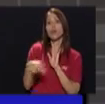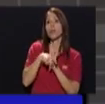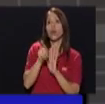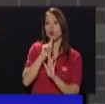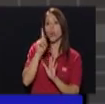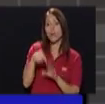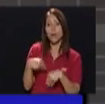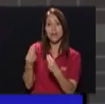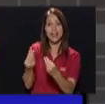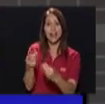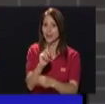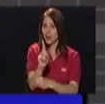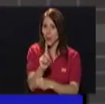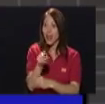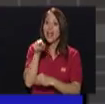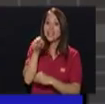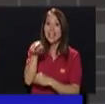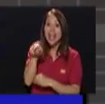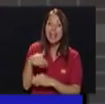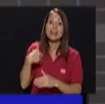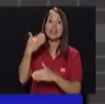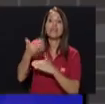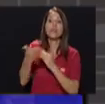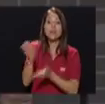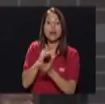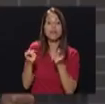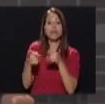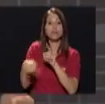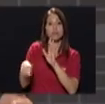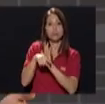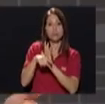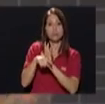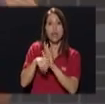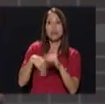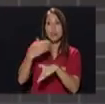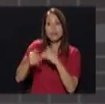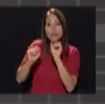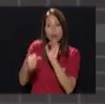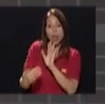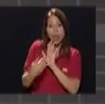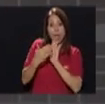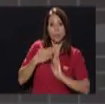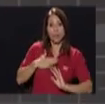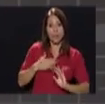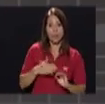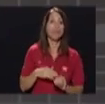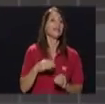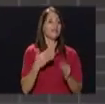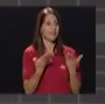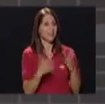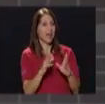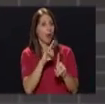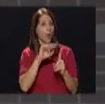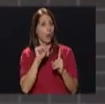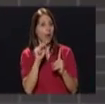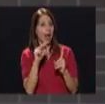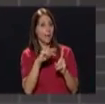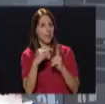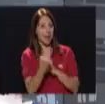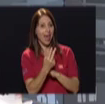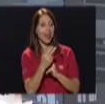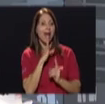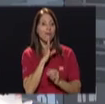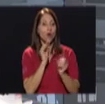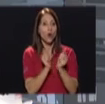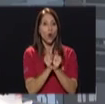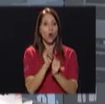debo alimentarlos simplemente porque es prohibido, es que les estoy haciendo un daño a los animales que eventualmente se va a revertir en un daño hacia mí también. Sí, al respecto, Una Mirada